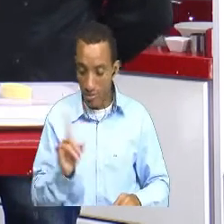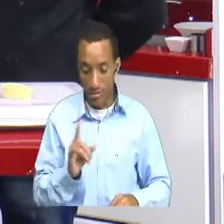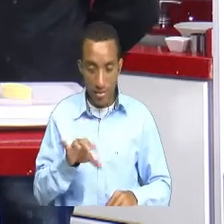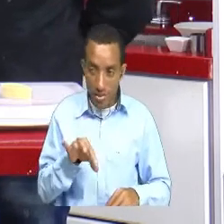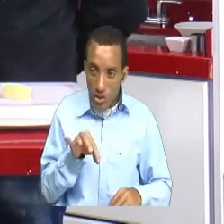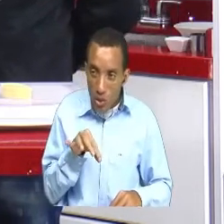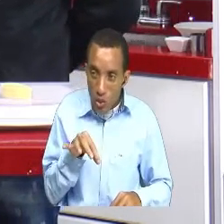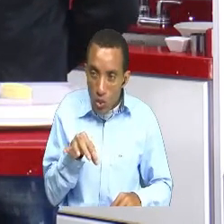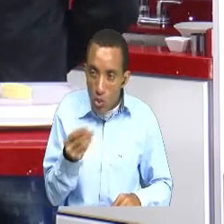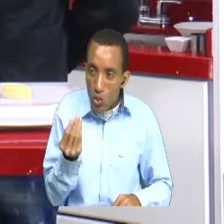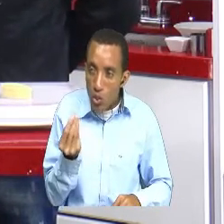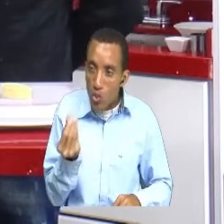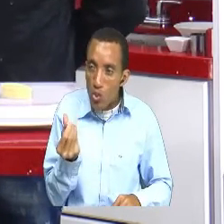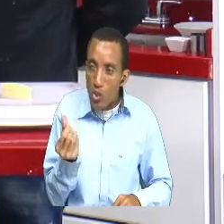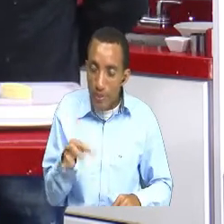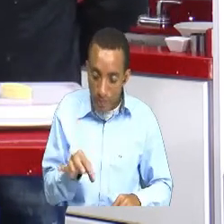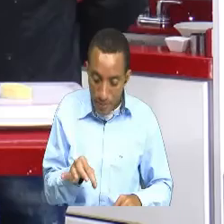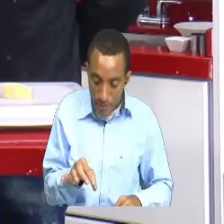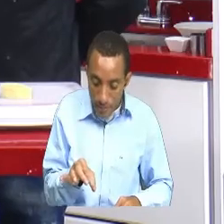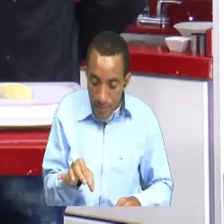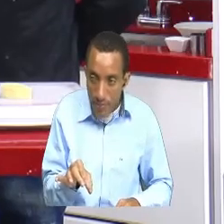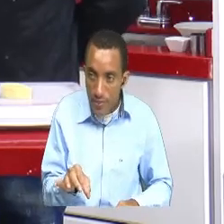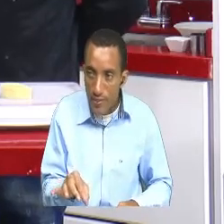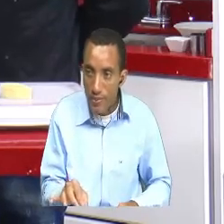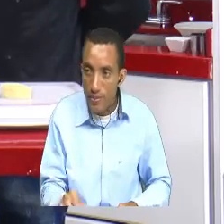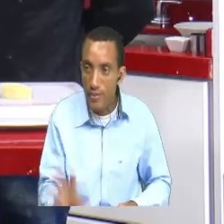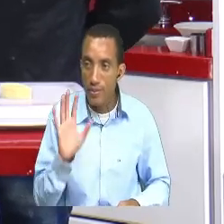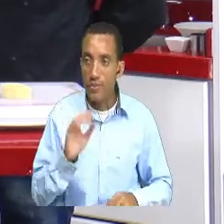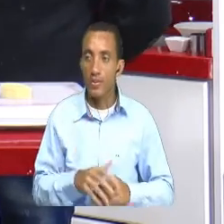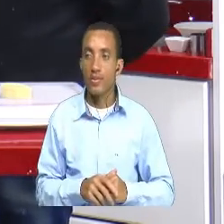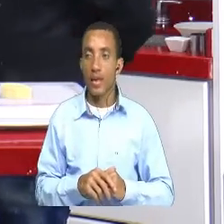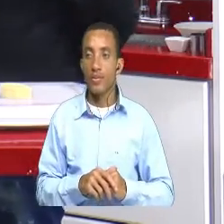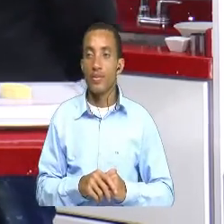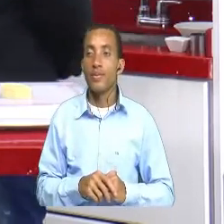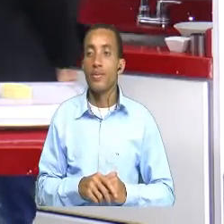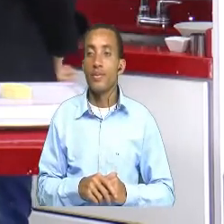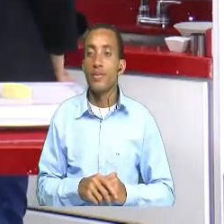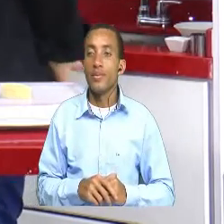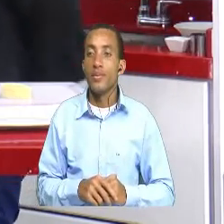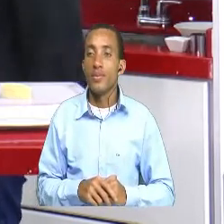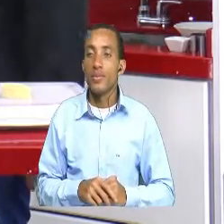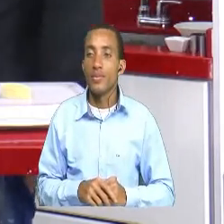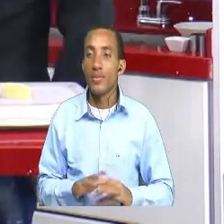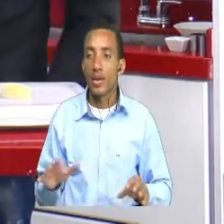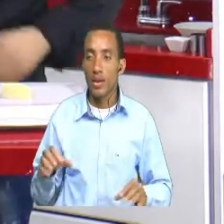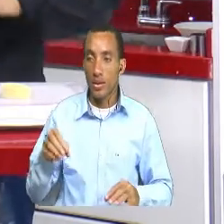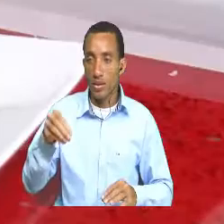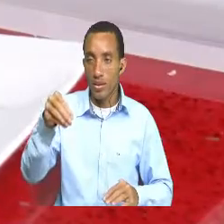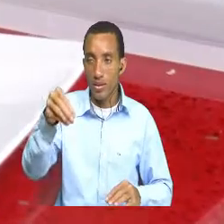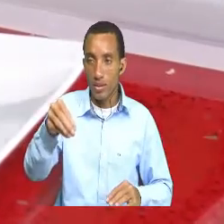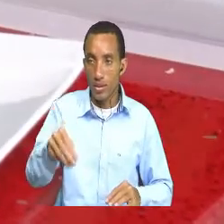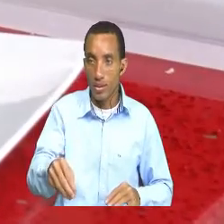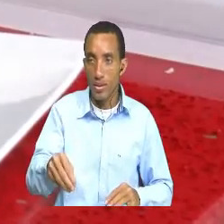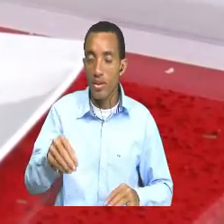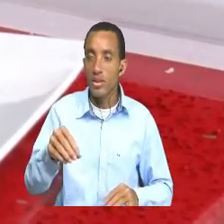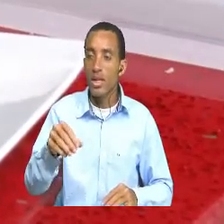cuidado listos suéltalo tratemos de nunca nunca nunca tirar